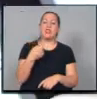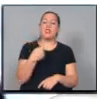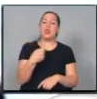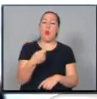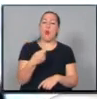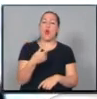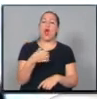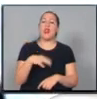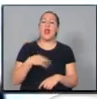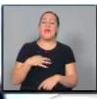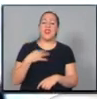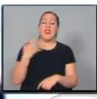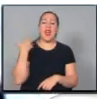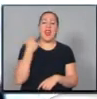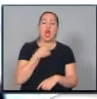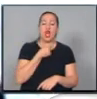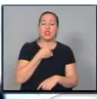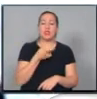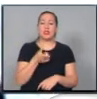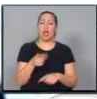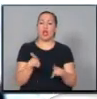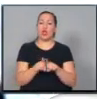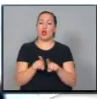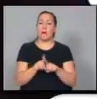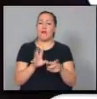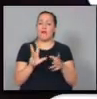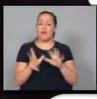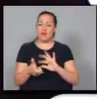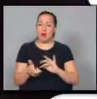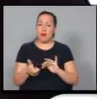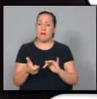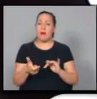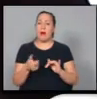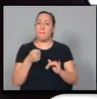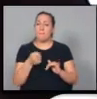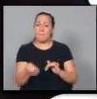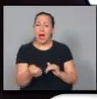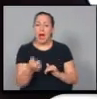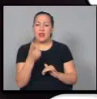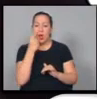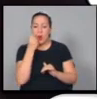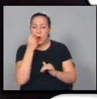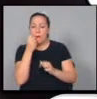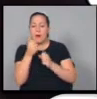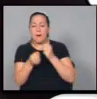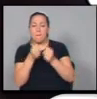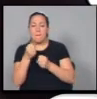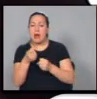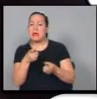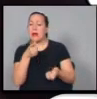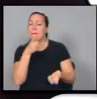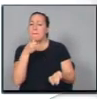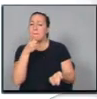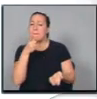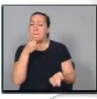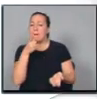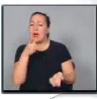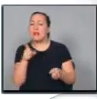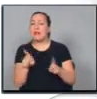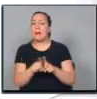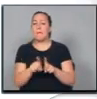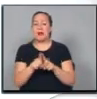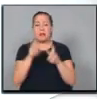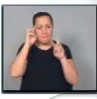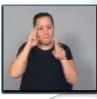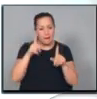conociendo ahora que toda esta maniobra que termina con el crimen del empresario y que aparentemente organizó,